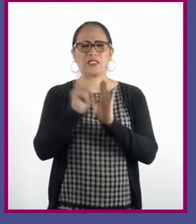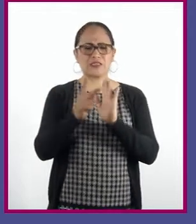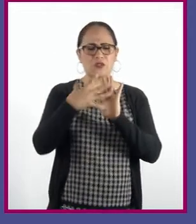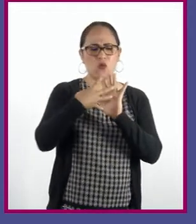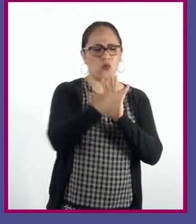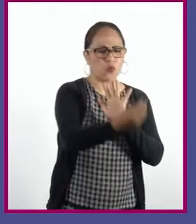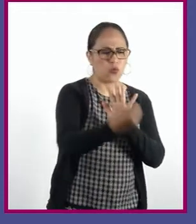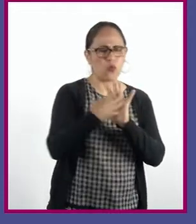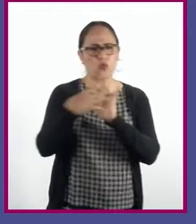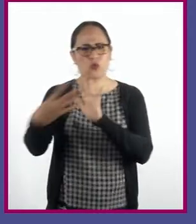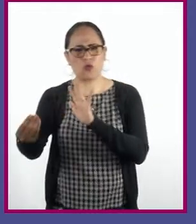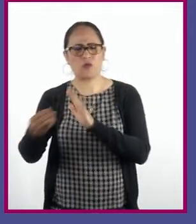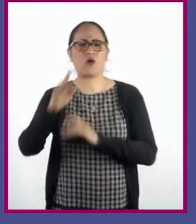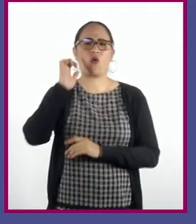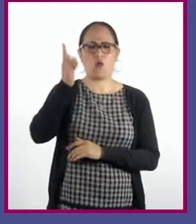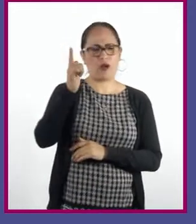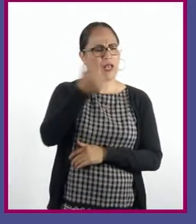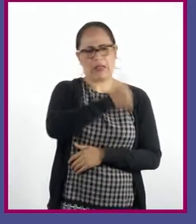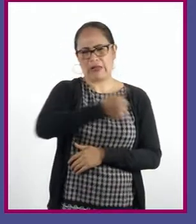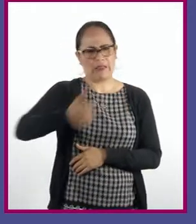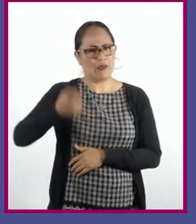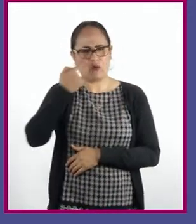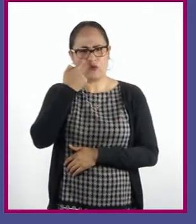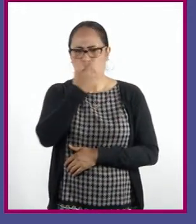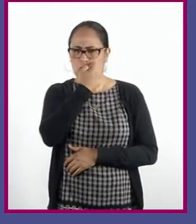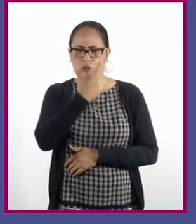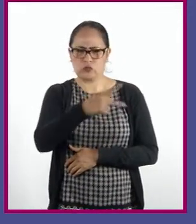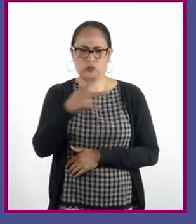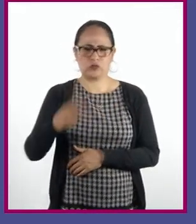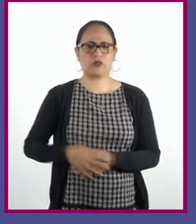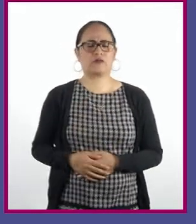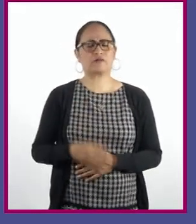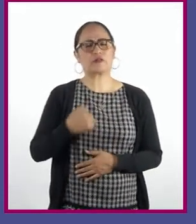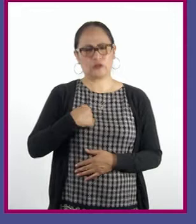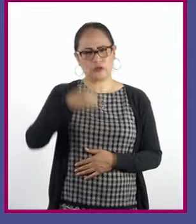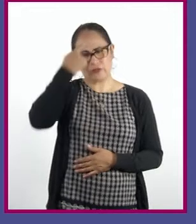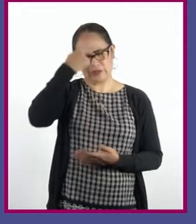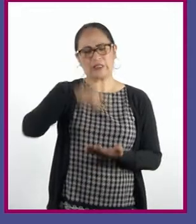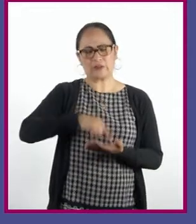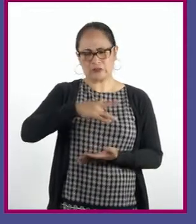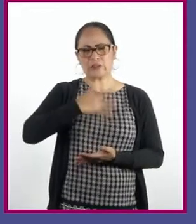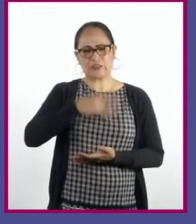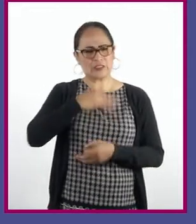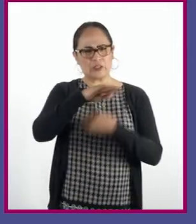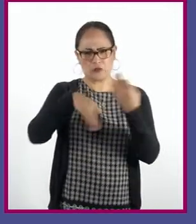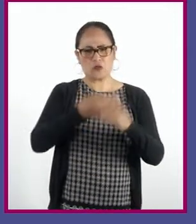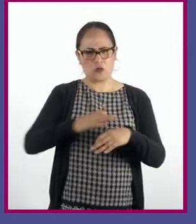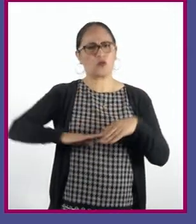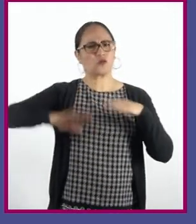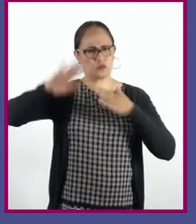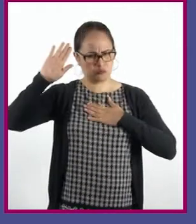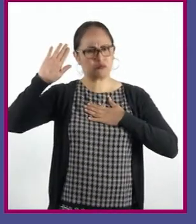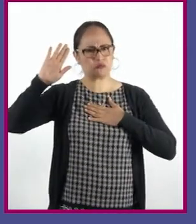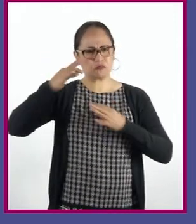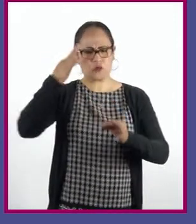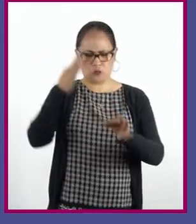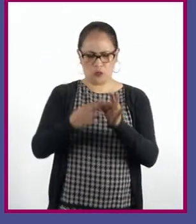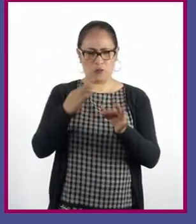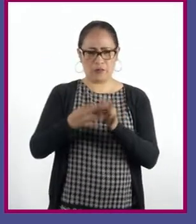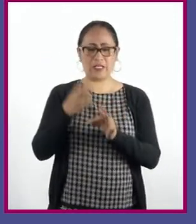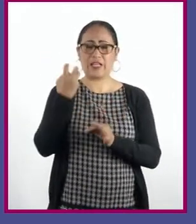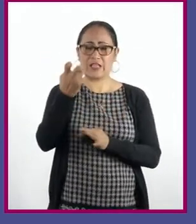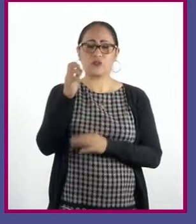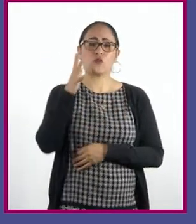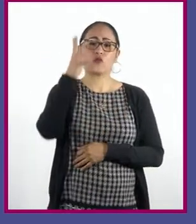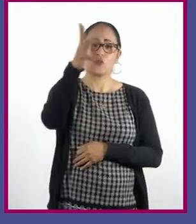en la medida de las posibilidades de cada uno. Creo que es un compromiso que podemos adquirir y que a la larga representará beneficios